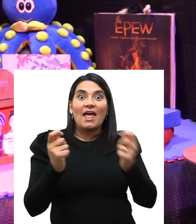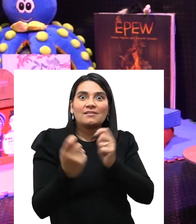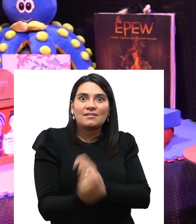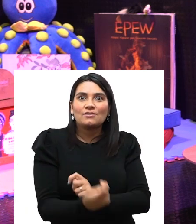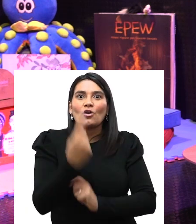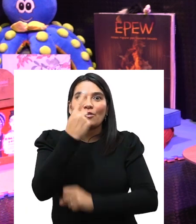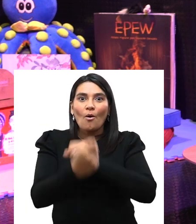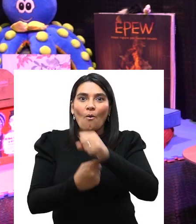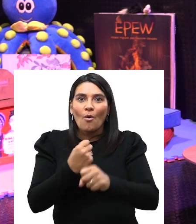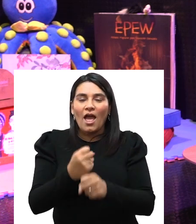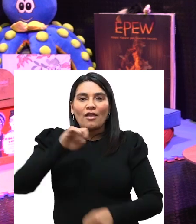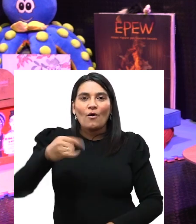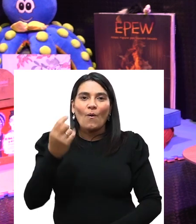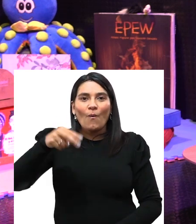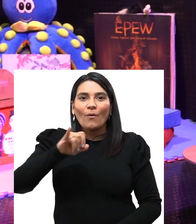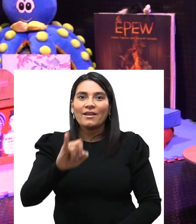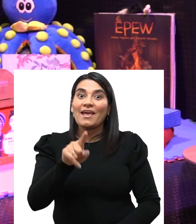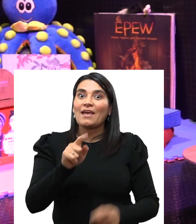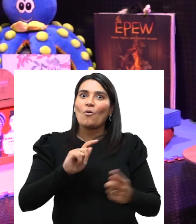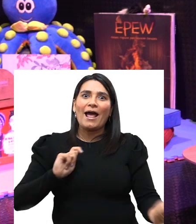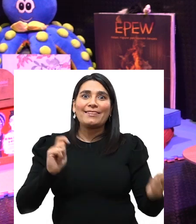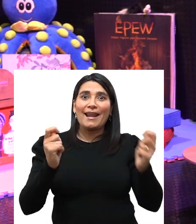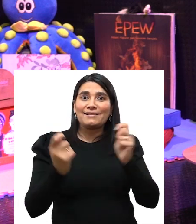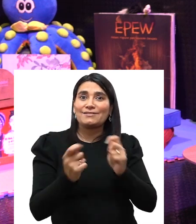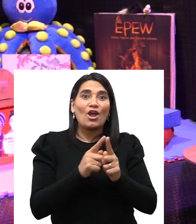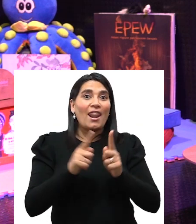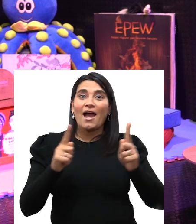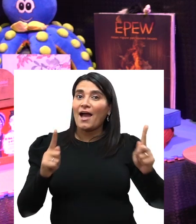Junge. Una transición larga, ¿verdad?